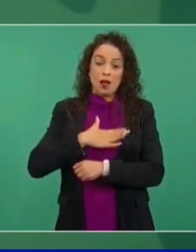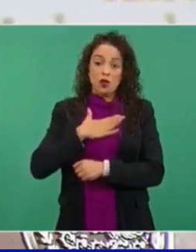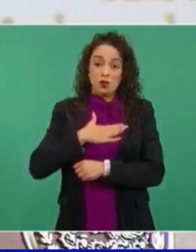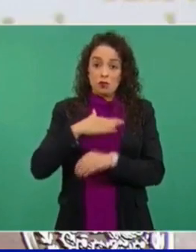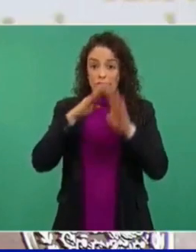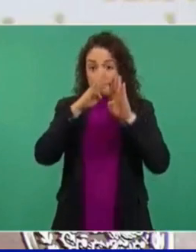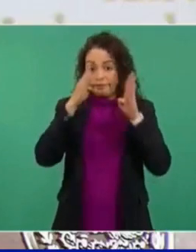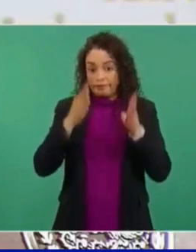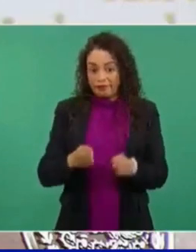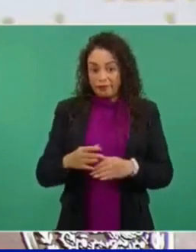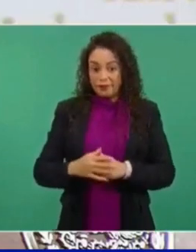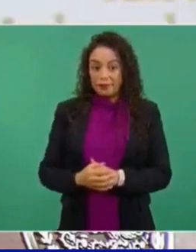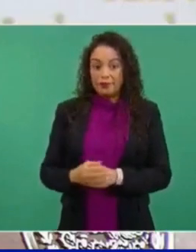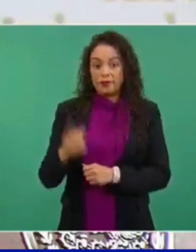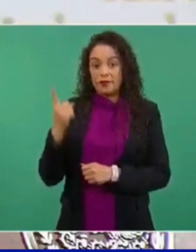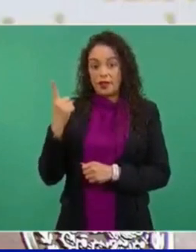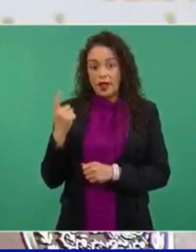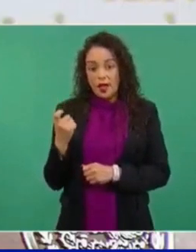agua,